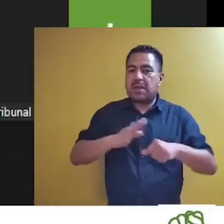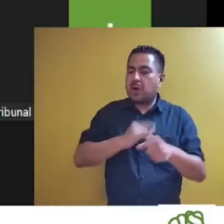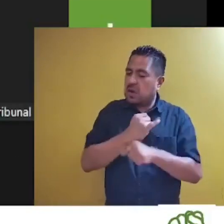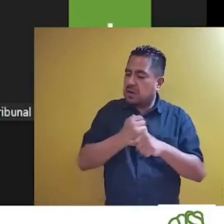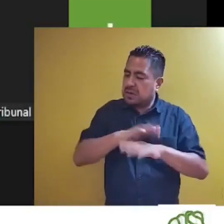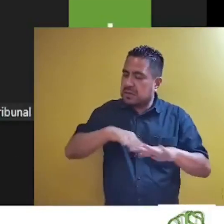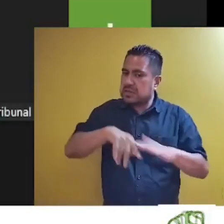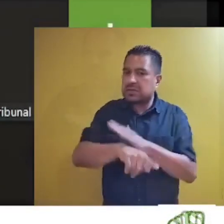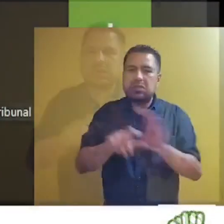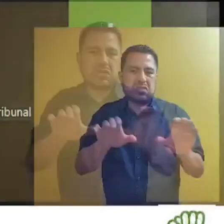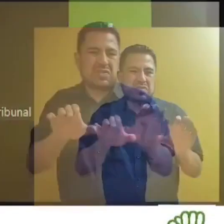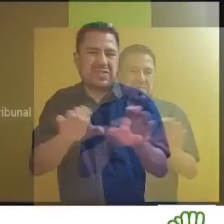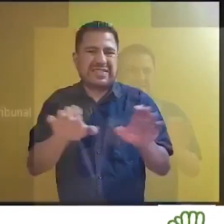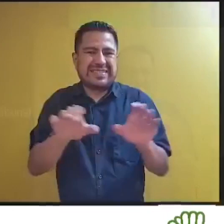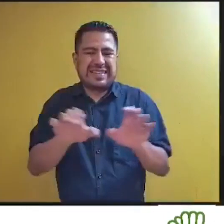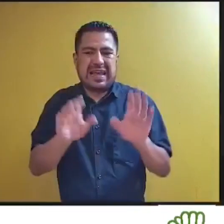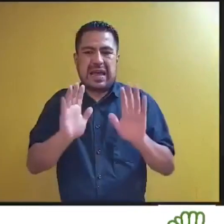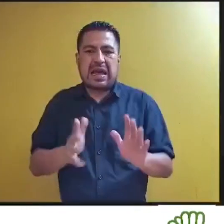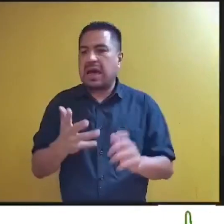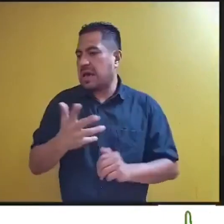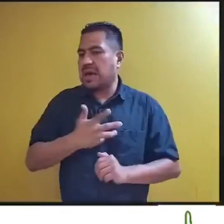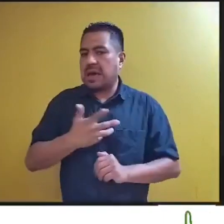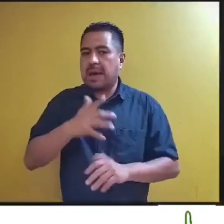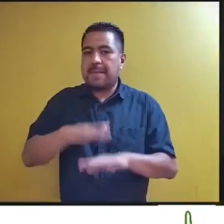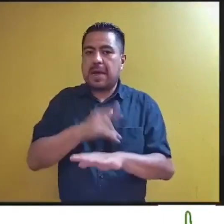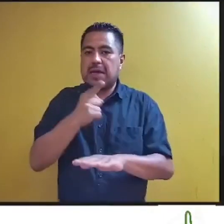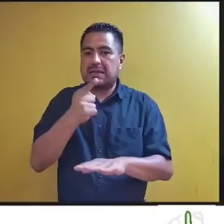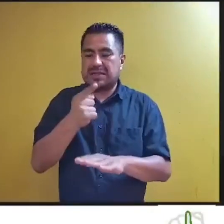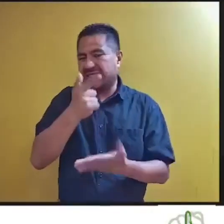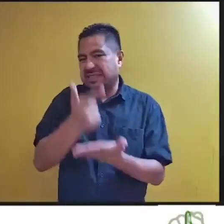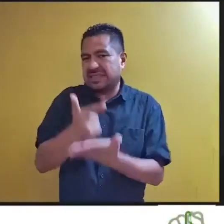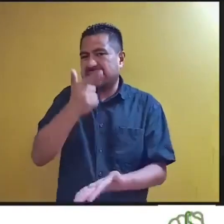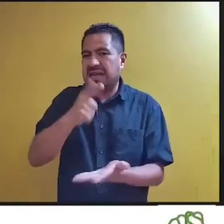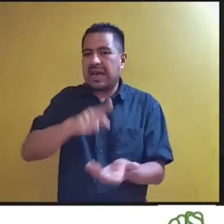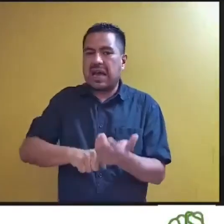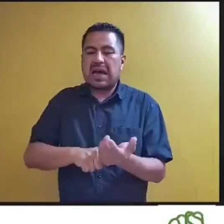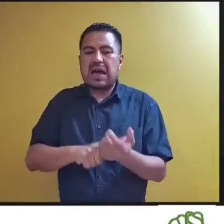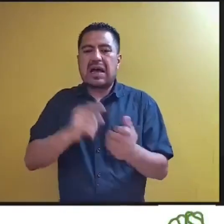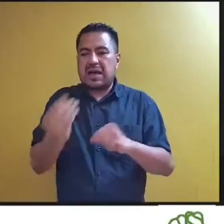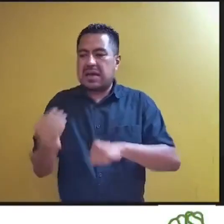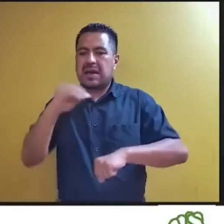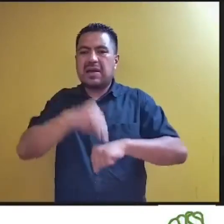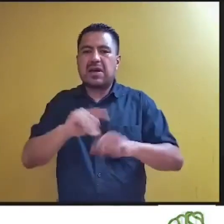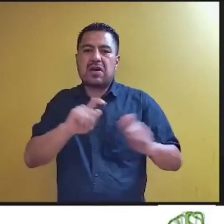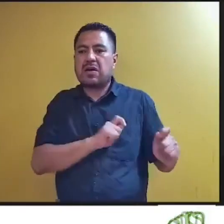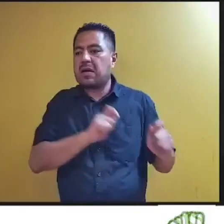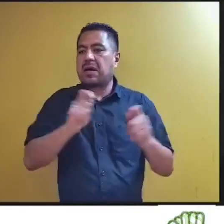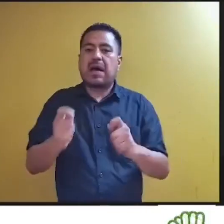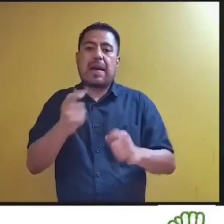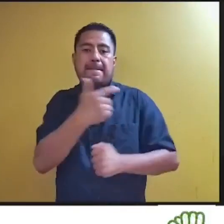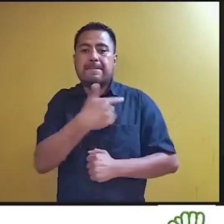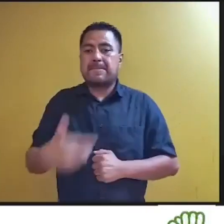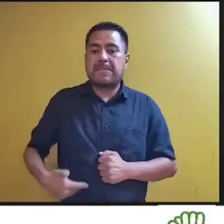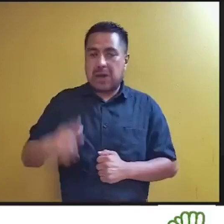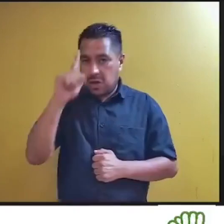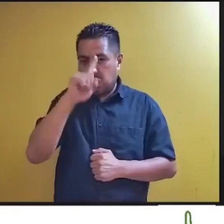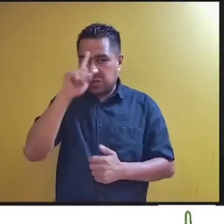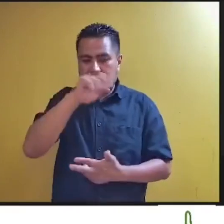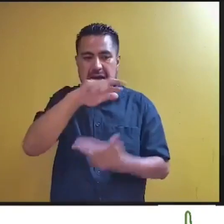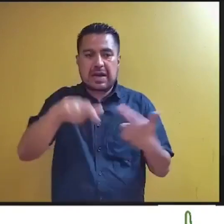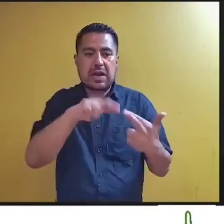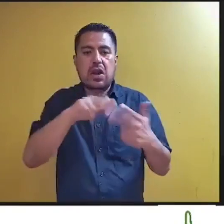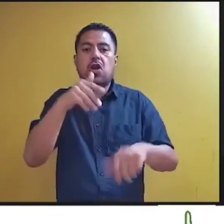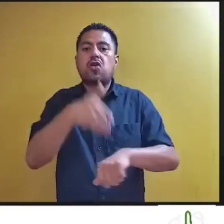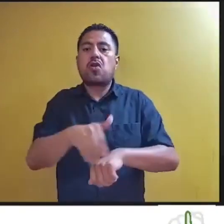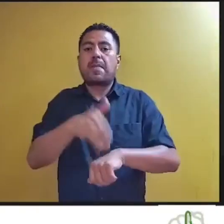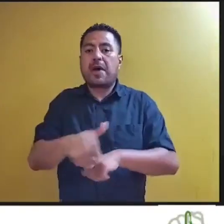las constancias que obran en auto se tiene que el agravio consistente enmarcado en la designación de la presidencia del Consejo Distrital 8